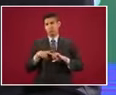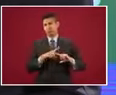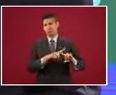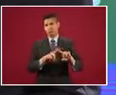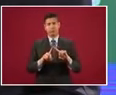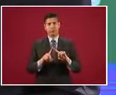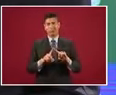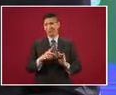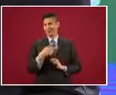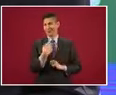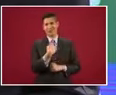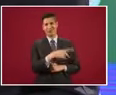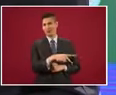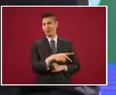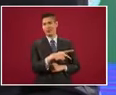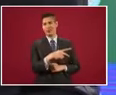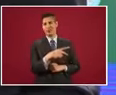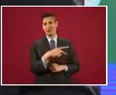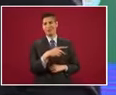de sus